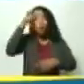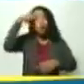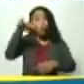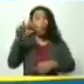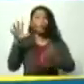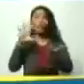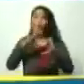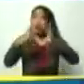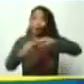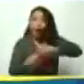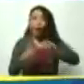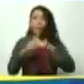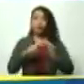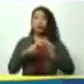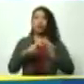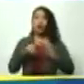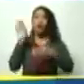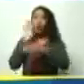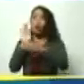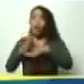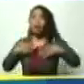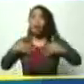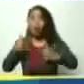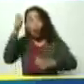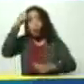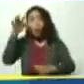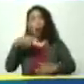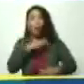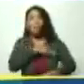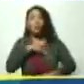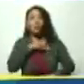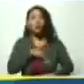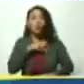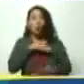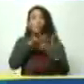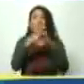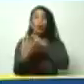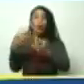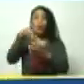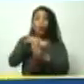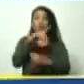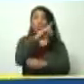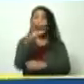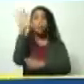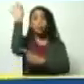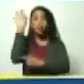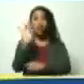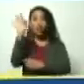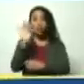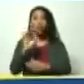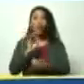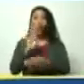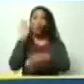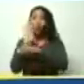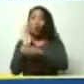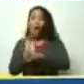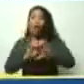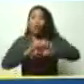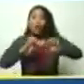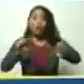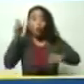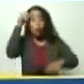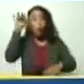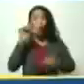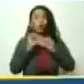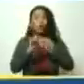los CLAP y cuidar la salud del pueblo con la misión barrio adentro 100% y cuidar la educación del pueblo